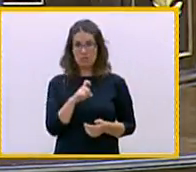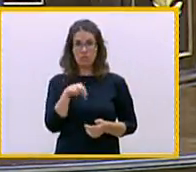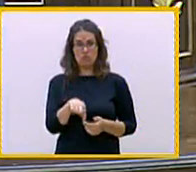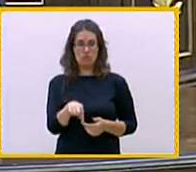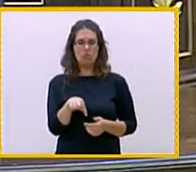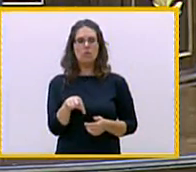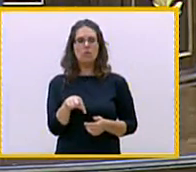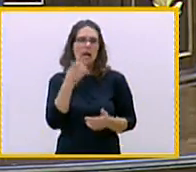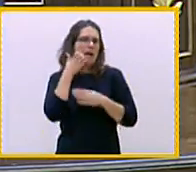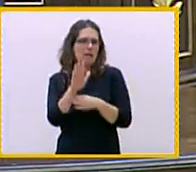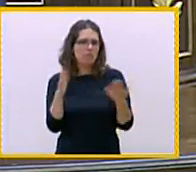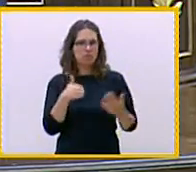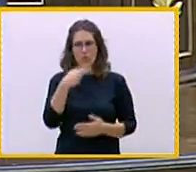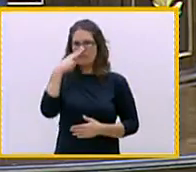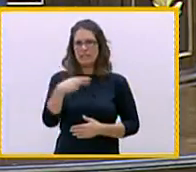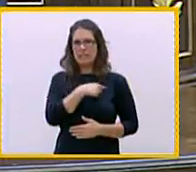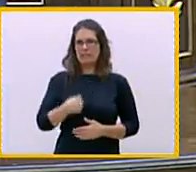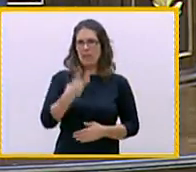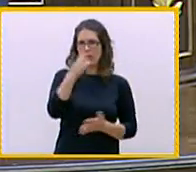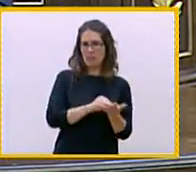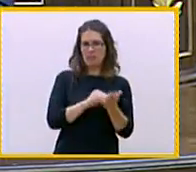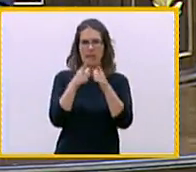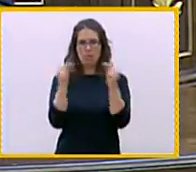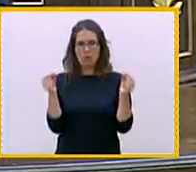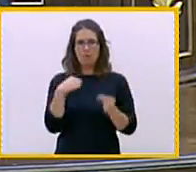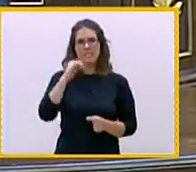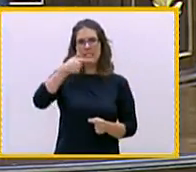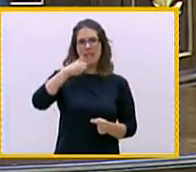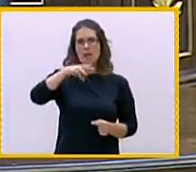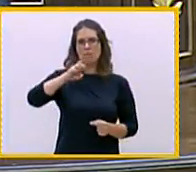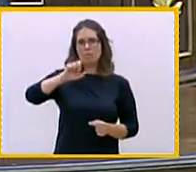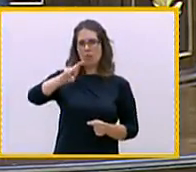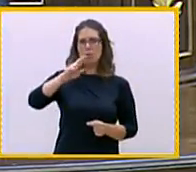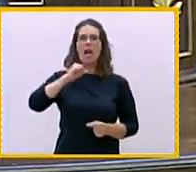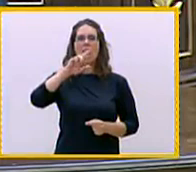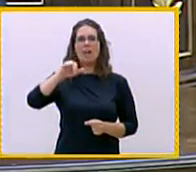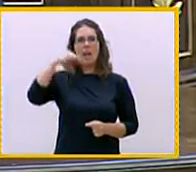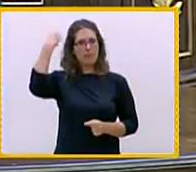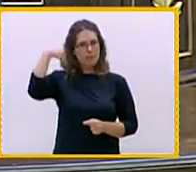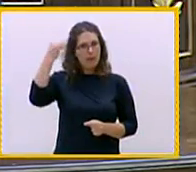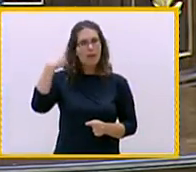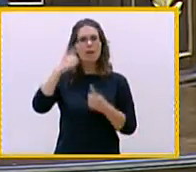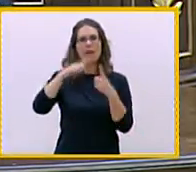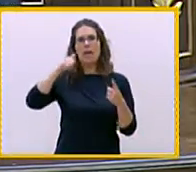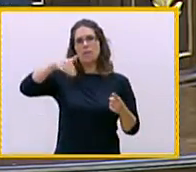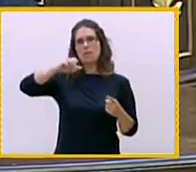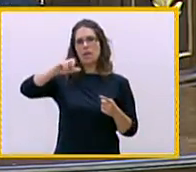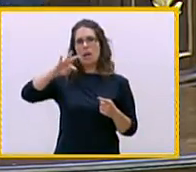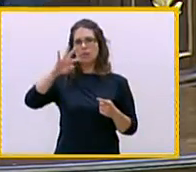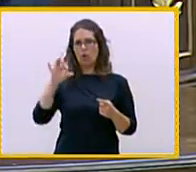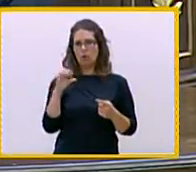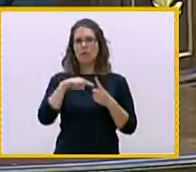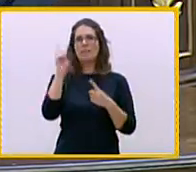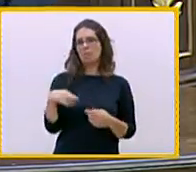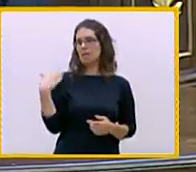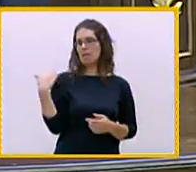ejemplos, he visitado China en 2 ocasiones, Japón, Singapur, Arabia Saudí, Qatar, Emiratos Árabes y hace unos días Kazajistán